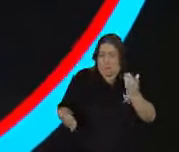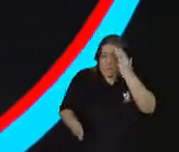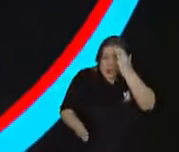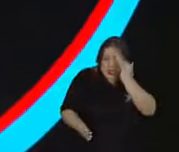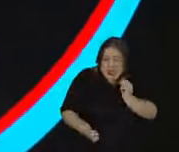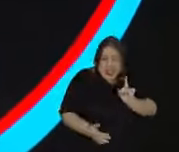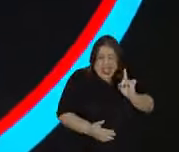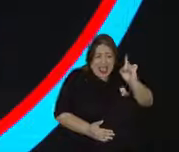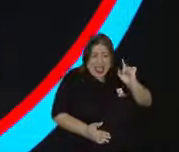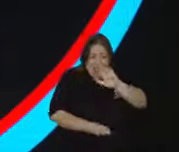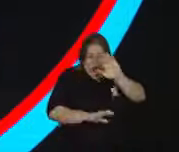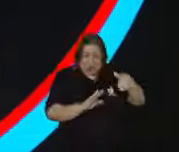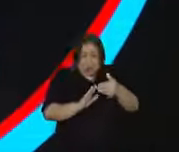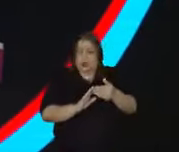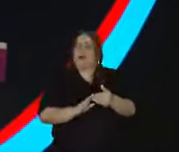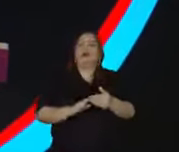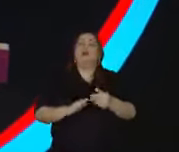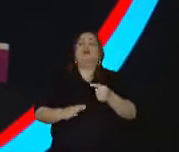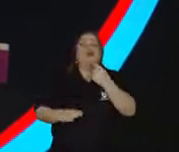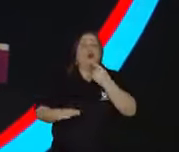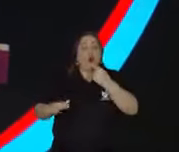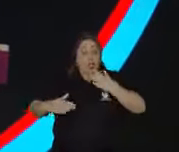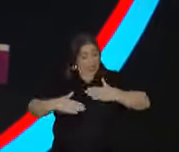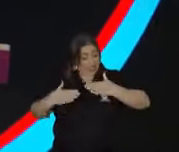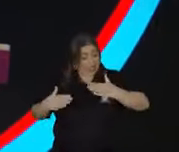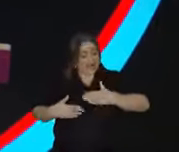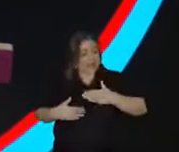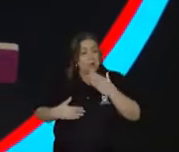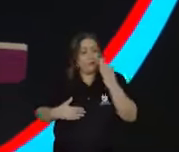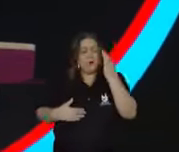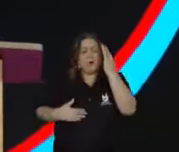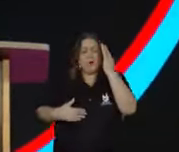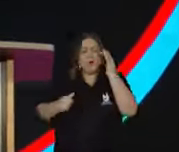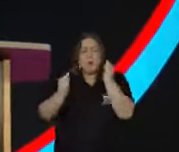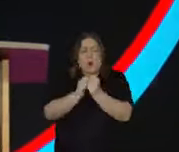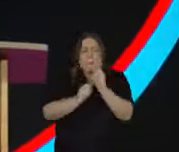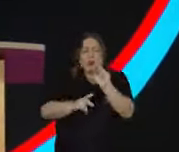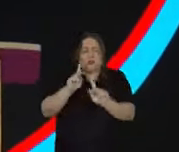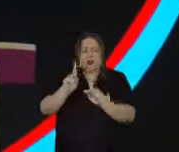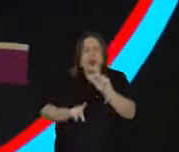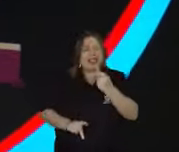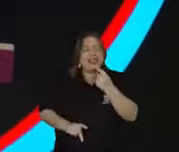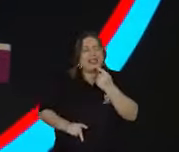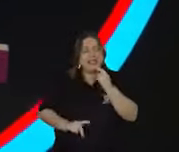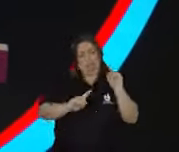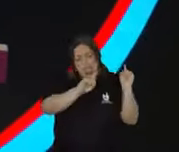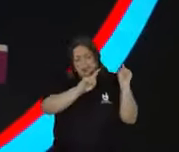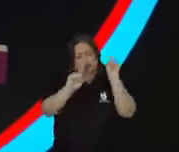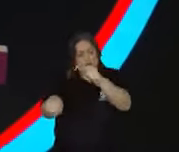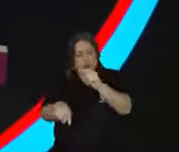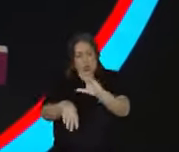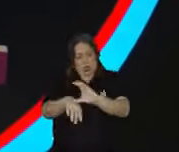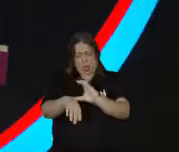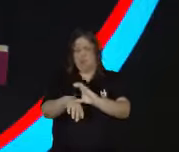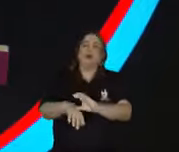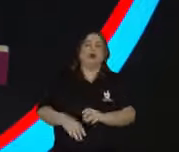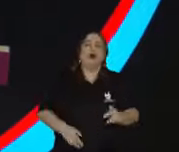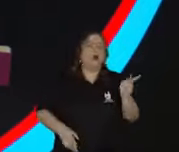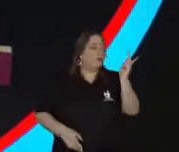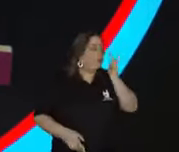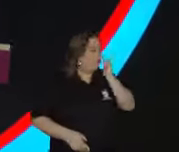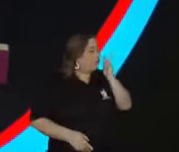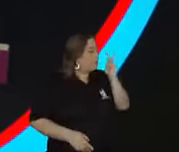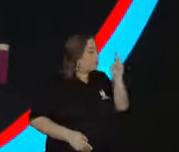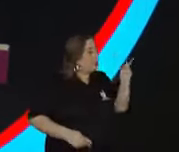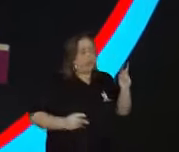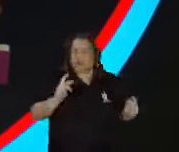Biblia dice, yo me alegré con los que decían, a la casa de Jehová iremos. Yo quiero que tú mires a la persona que tienes a